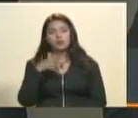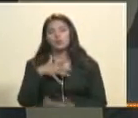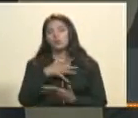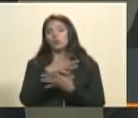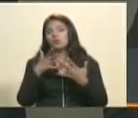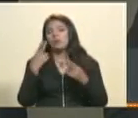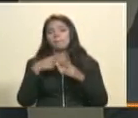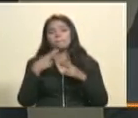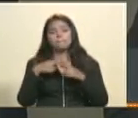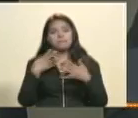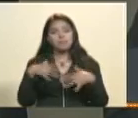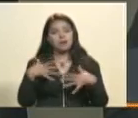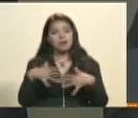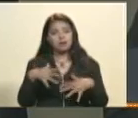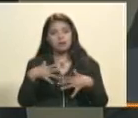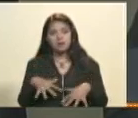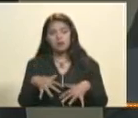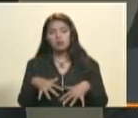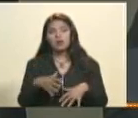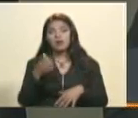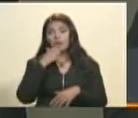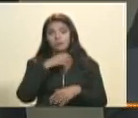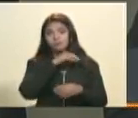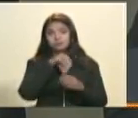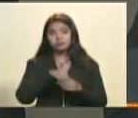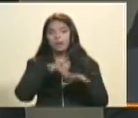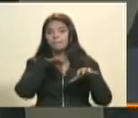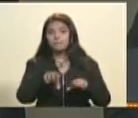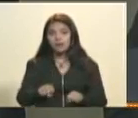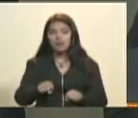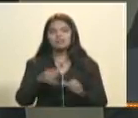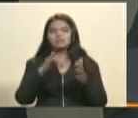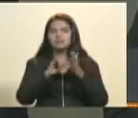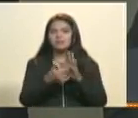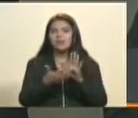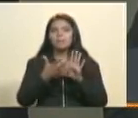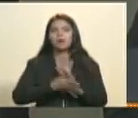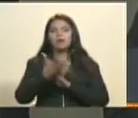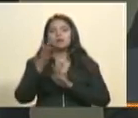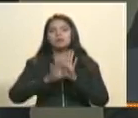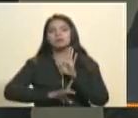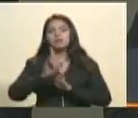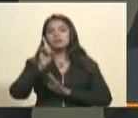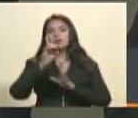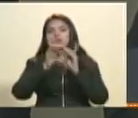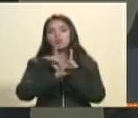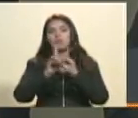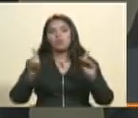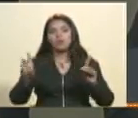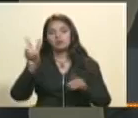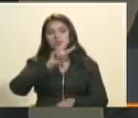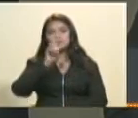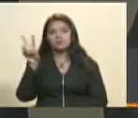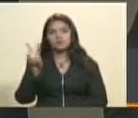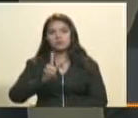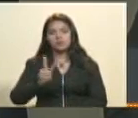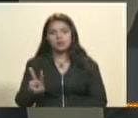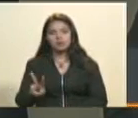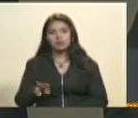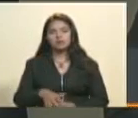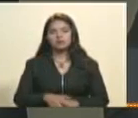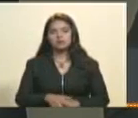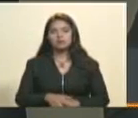enormes peligros que el intervencionismo imperial implica para el desarrollo de la democracia venezolana,